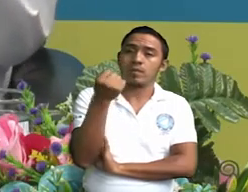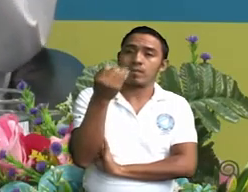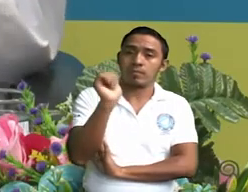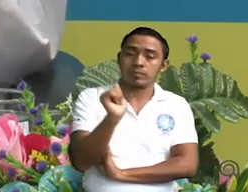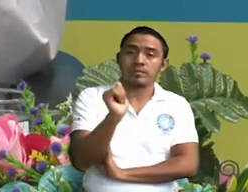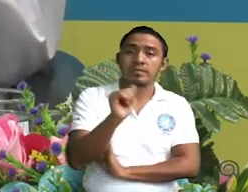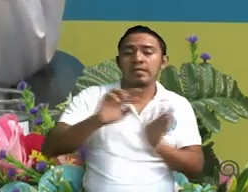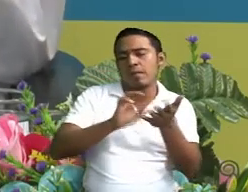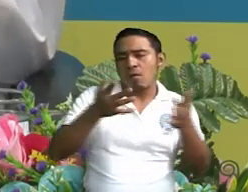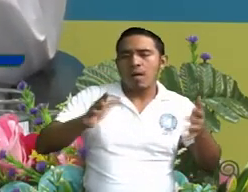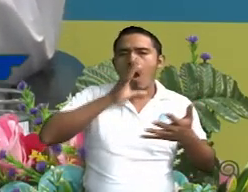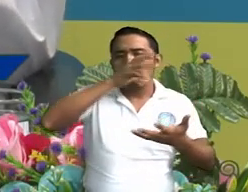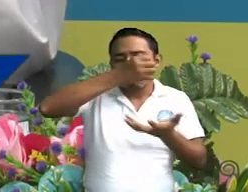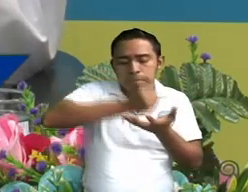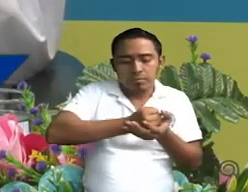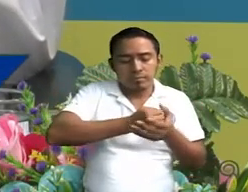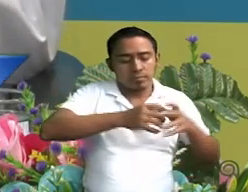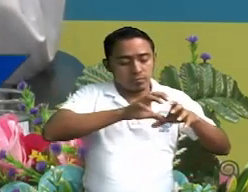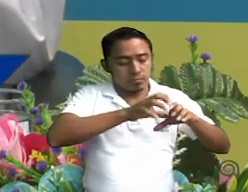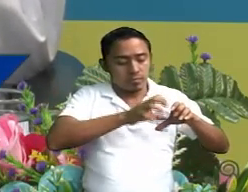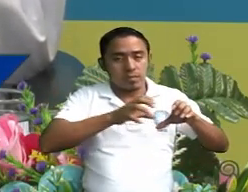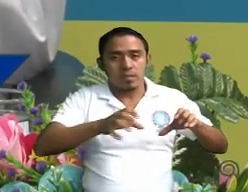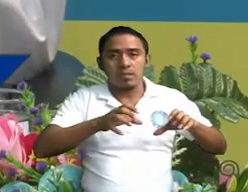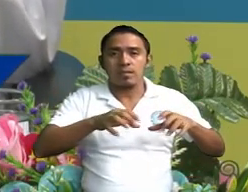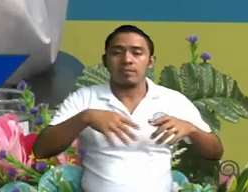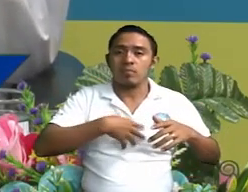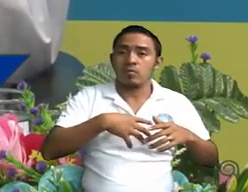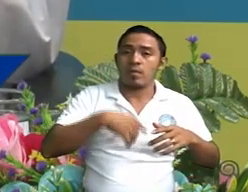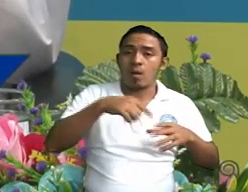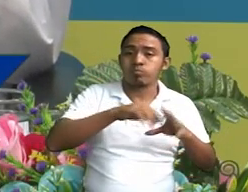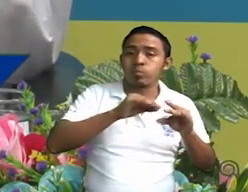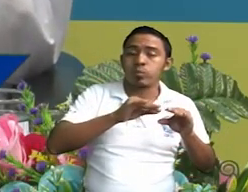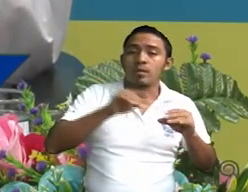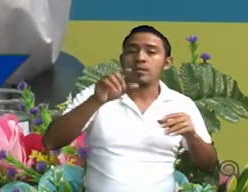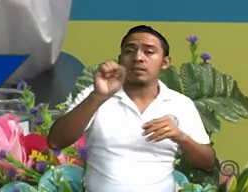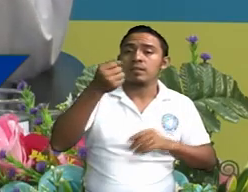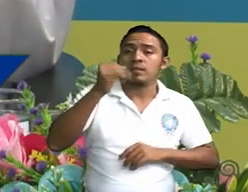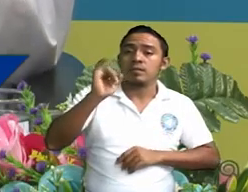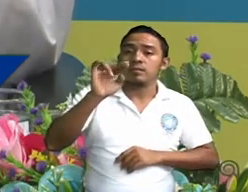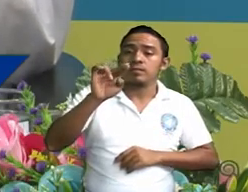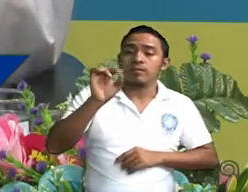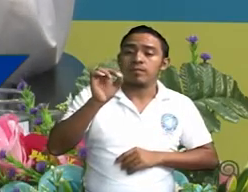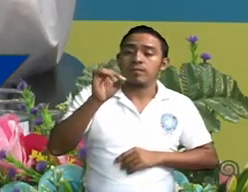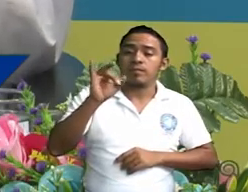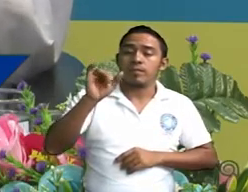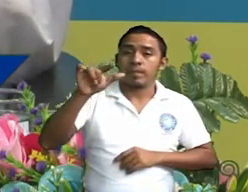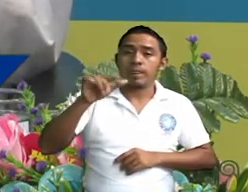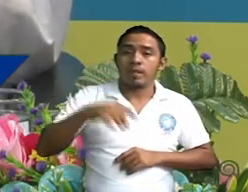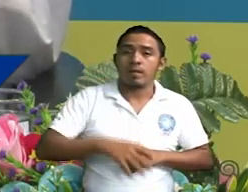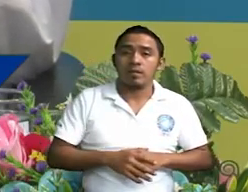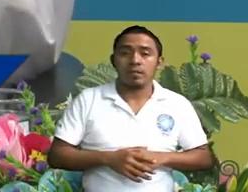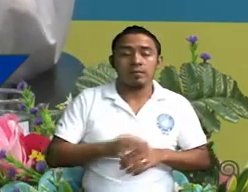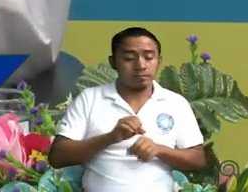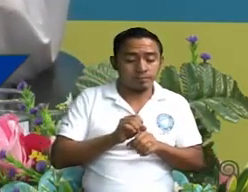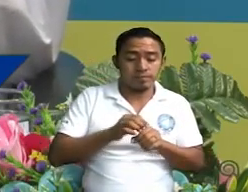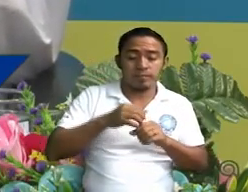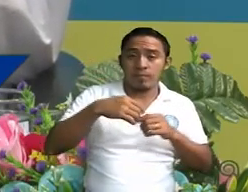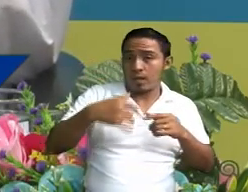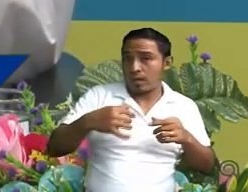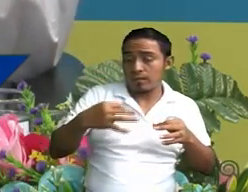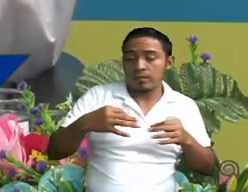bolsas que contienen la cadera y que contienen el líquido sinovial de la cadera. El líquido sinovial es el que ayuda a mantener lubricadas las articulaciones, y